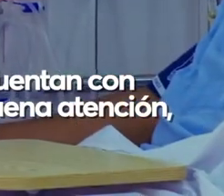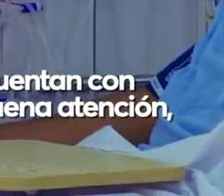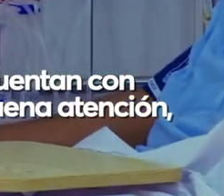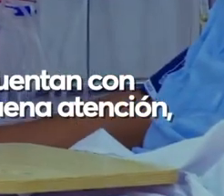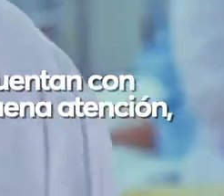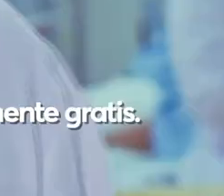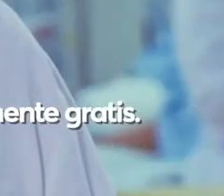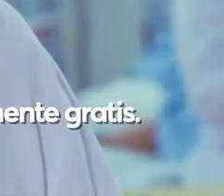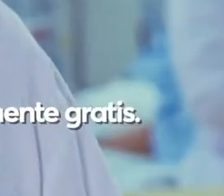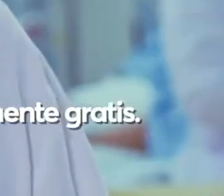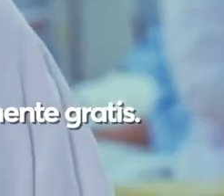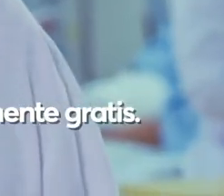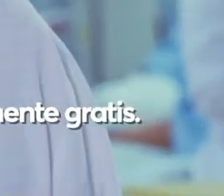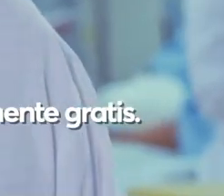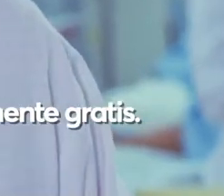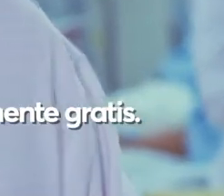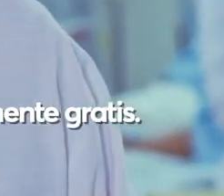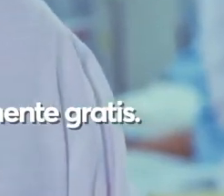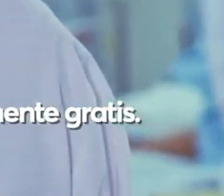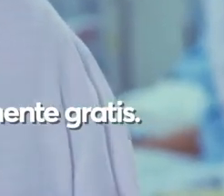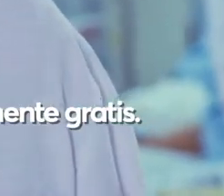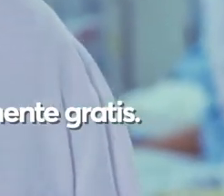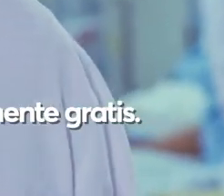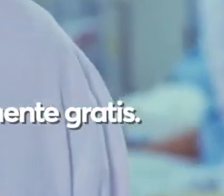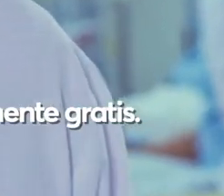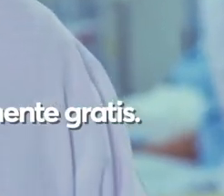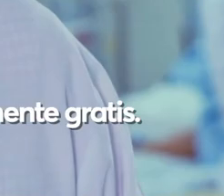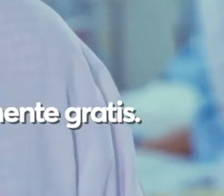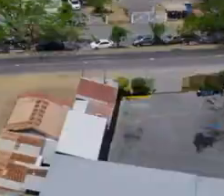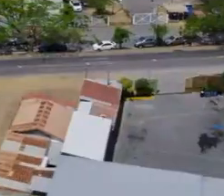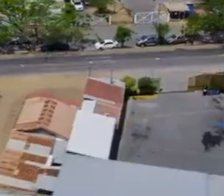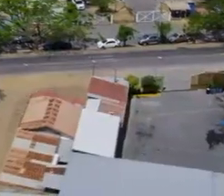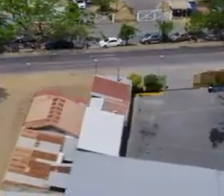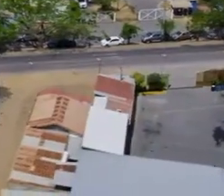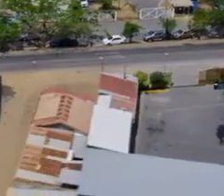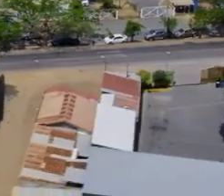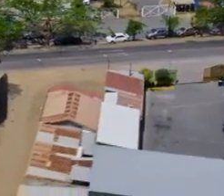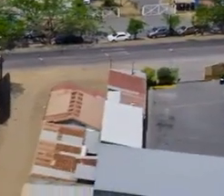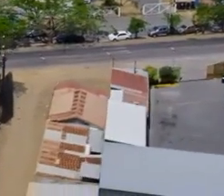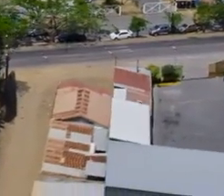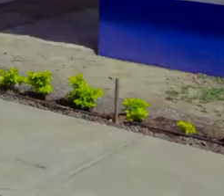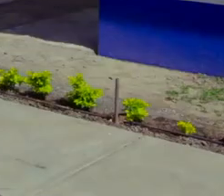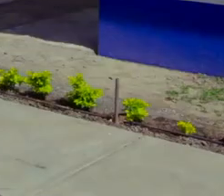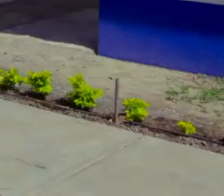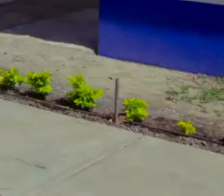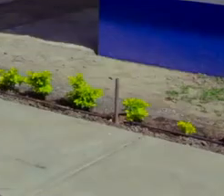buena atención y que sobre todo, ¿verdad?, es completamente gratis.